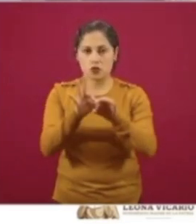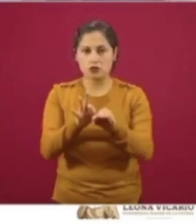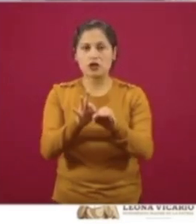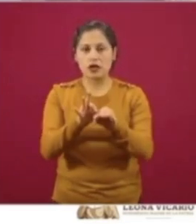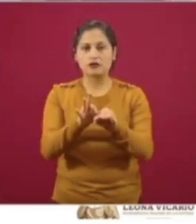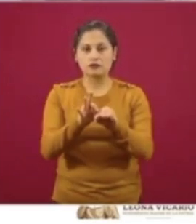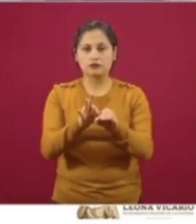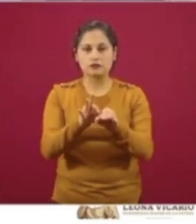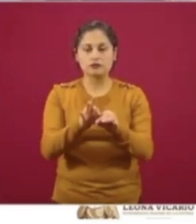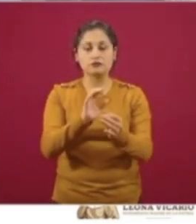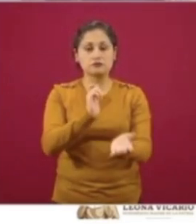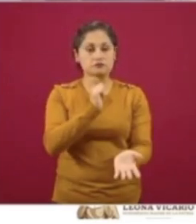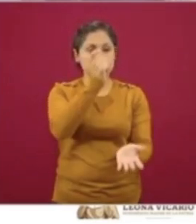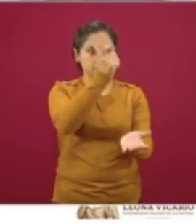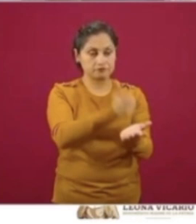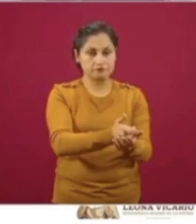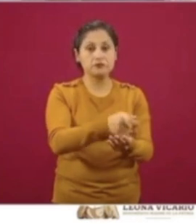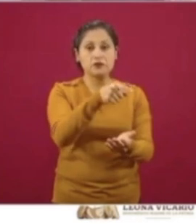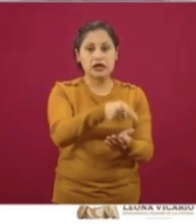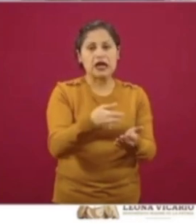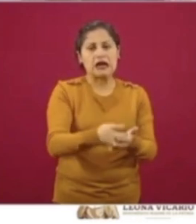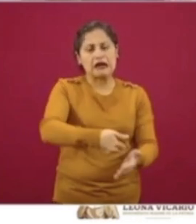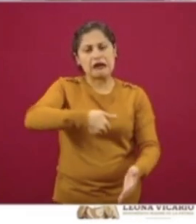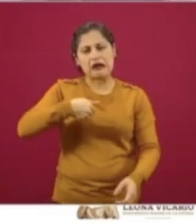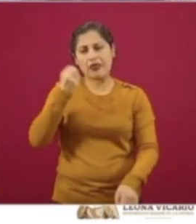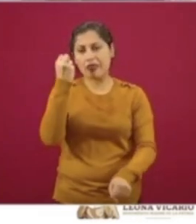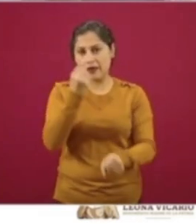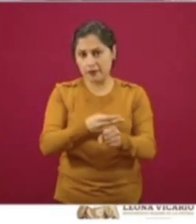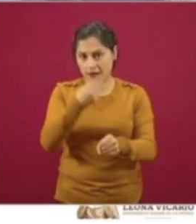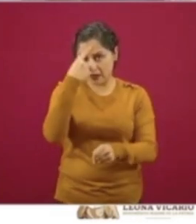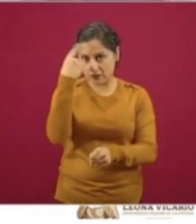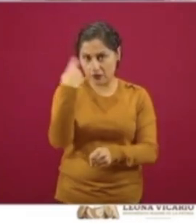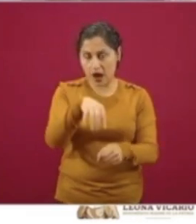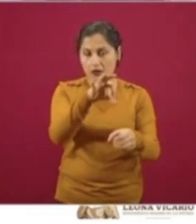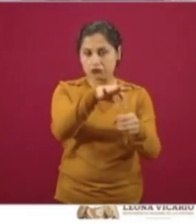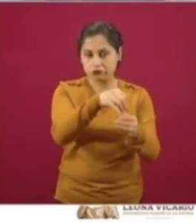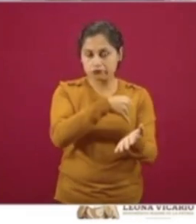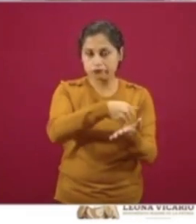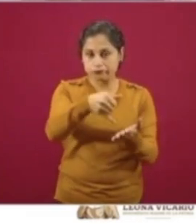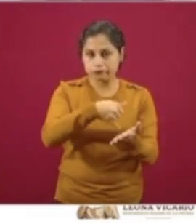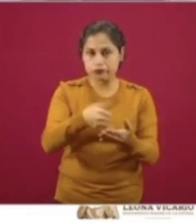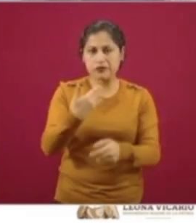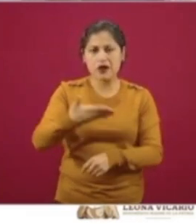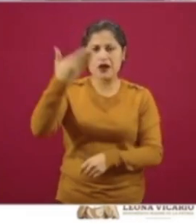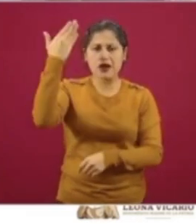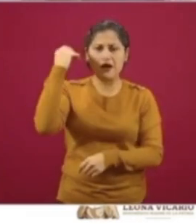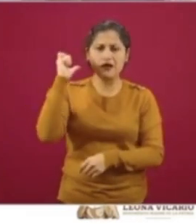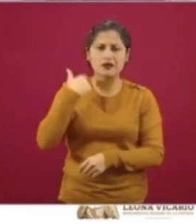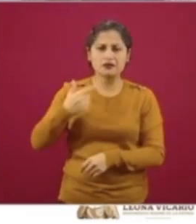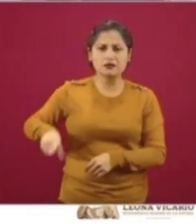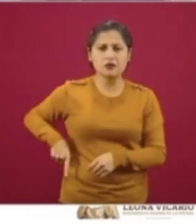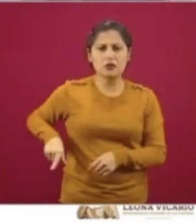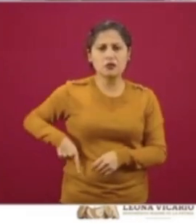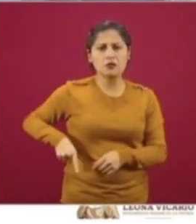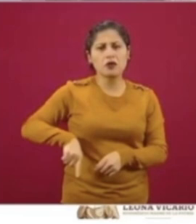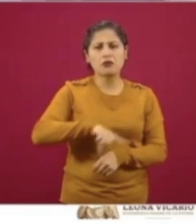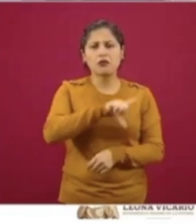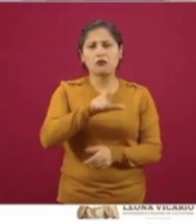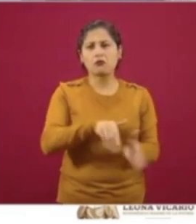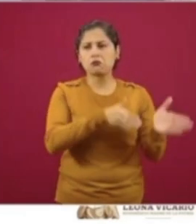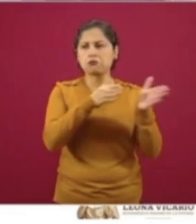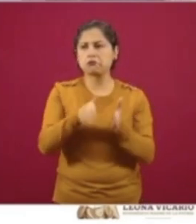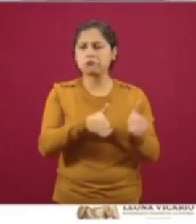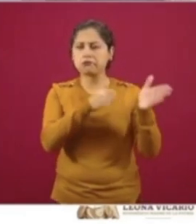oportunidad antes de las siembras antes estos apoyos se entregaban al final de las cosechas o incluso al año siguiente